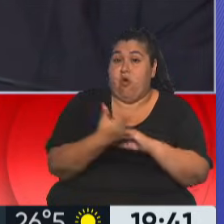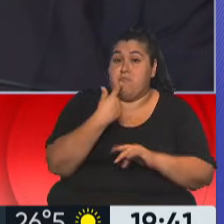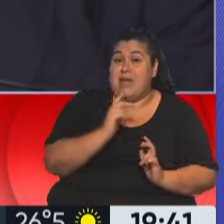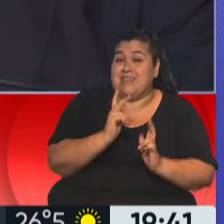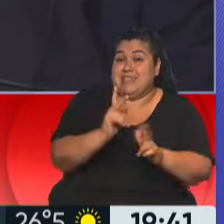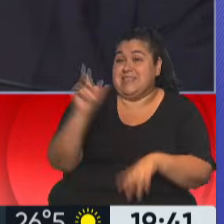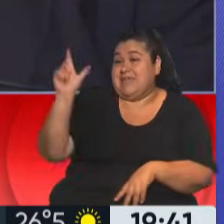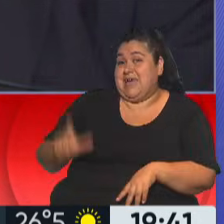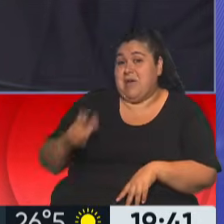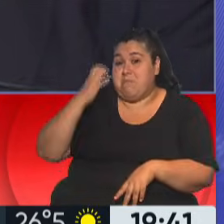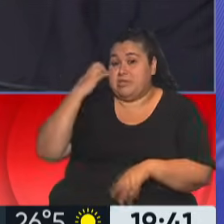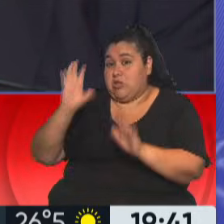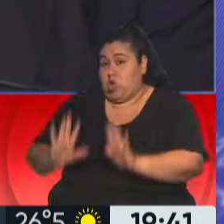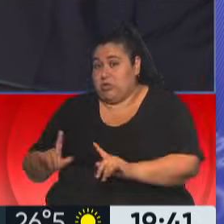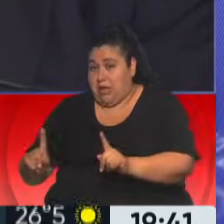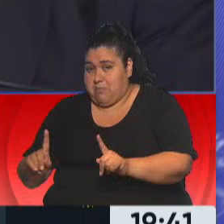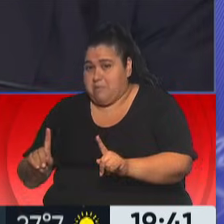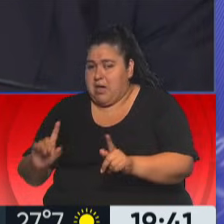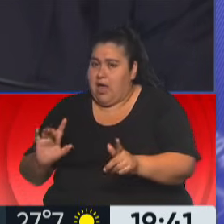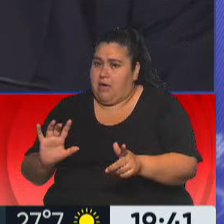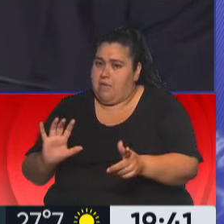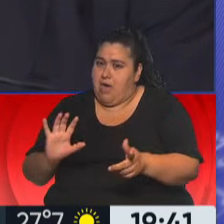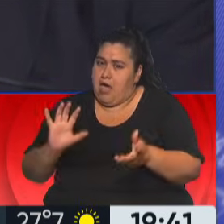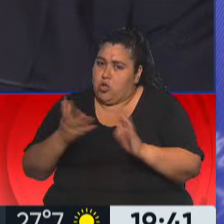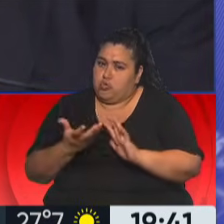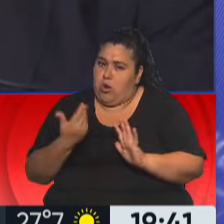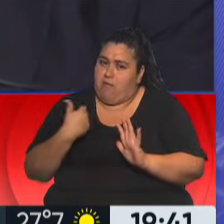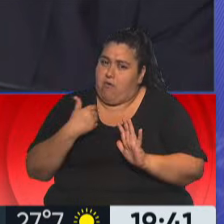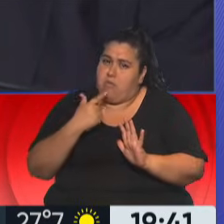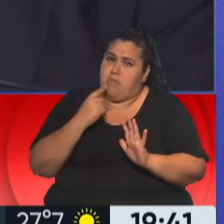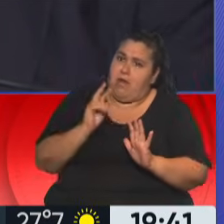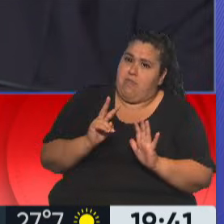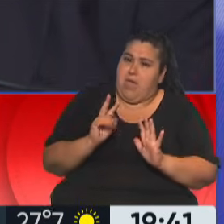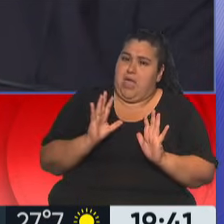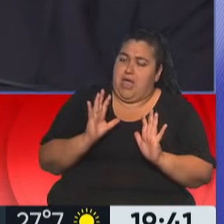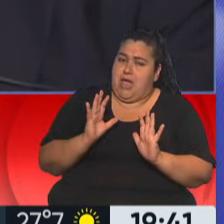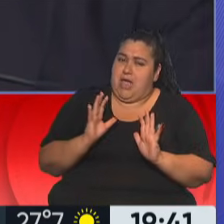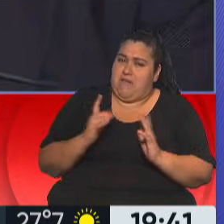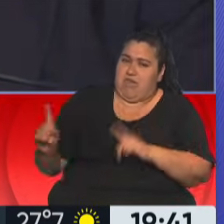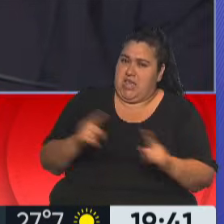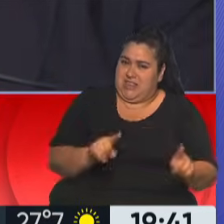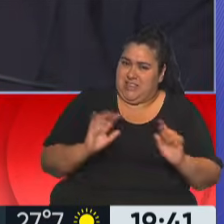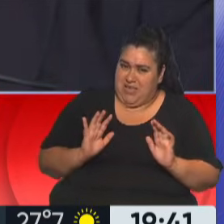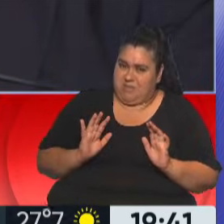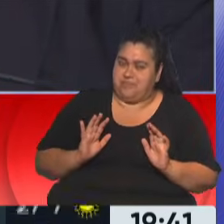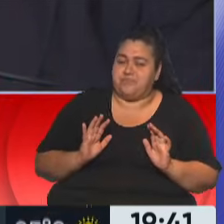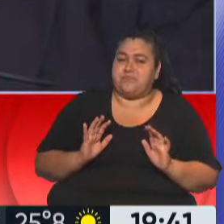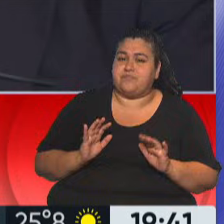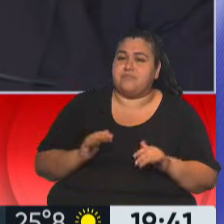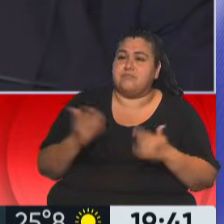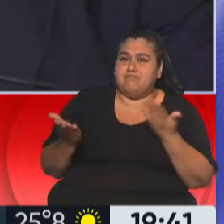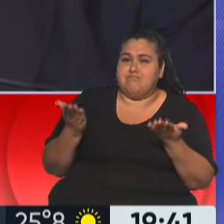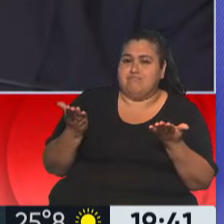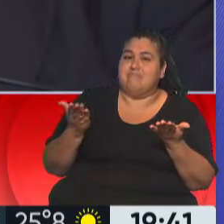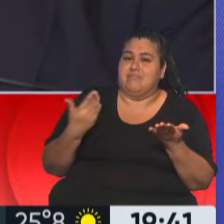Machado, además de todas estas cosas de ego que dicen que está enojado porque aceptó el Nobel de la Paz y él no, me parece que también hay, bueno, yo